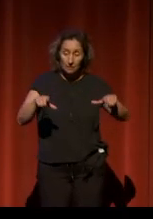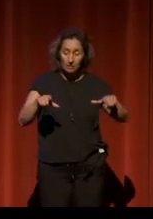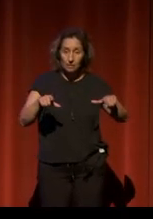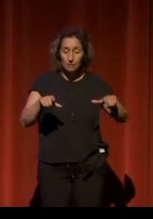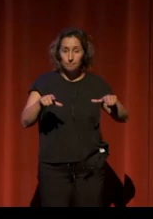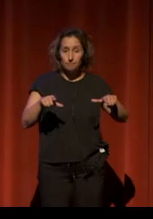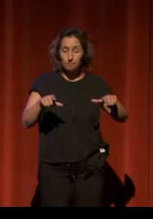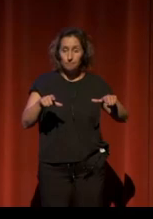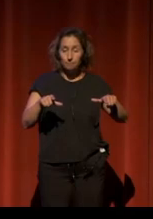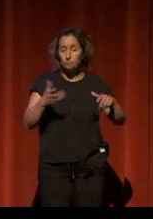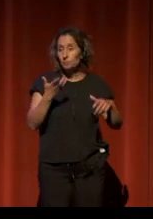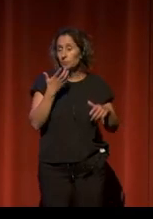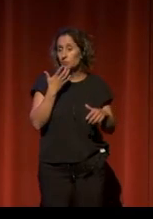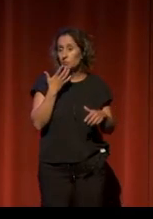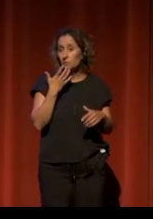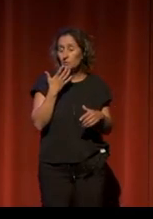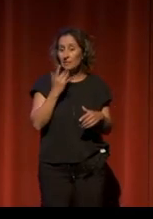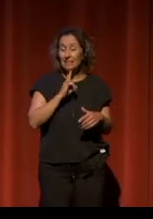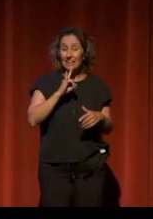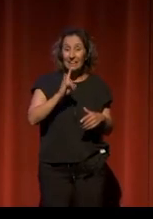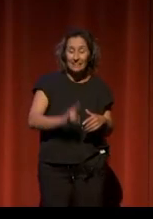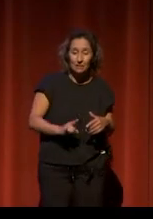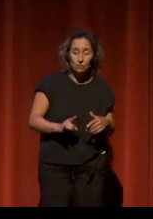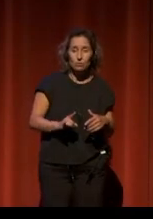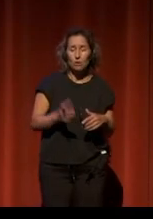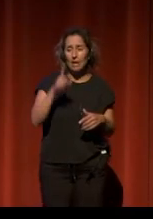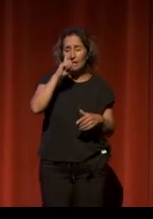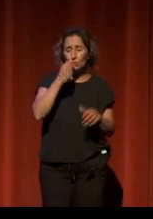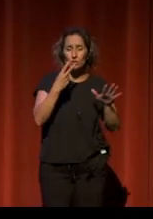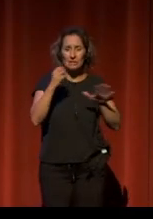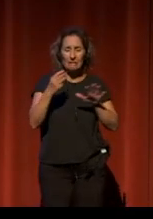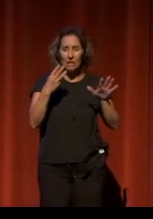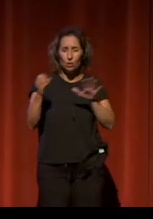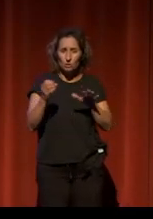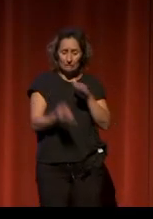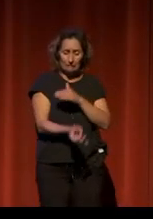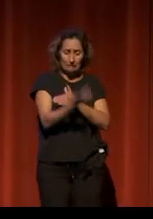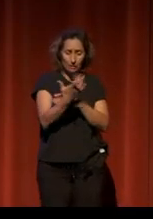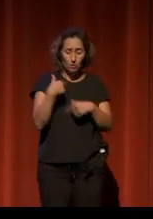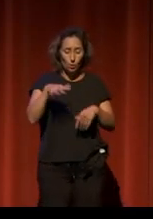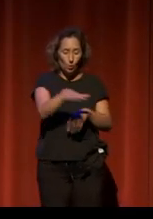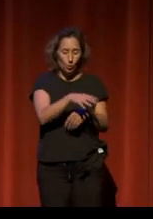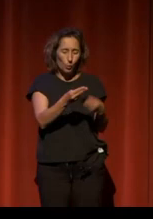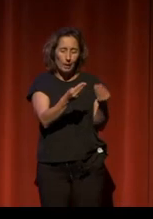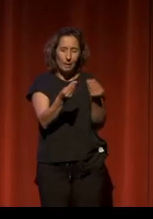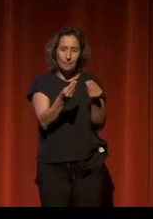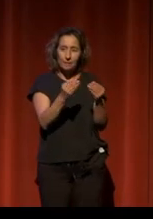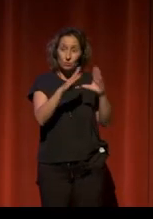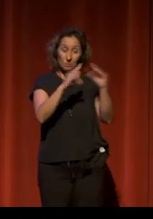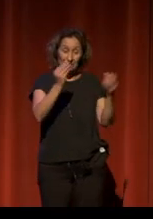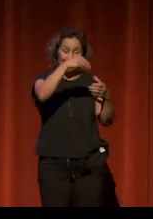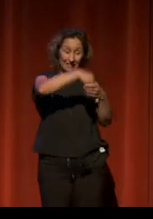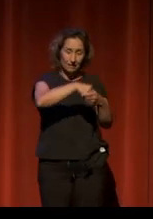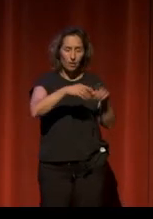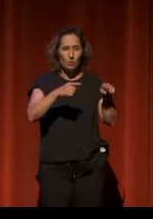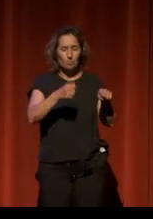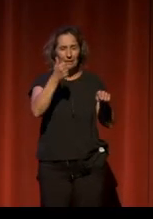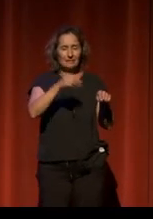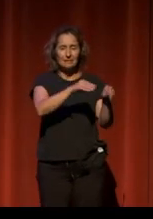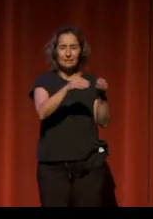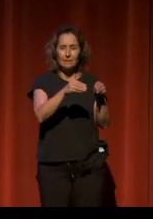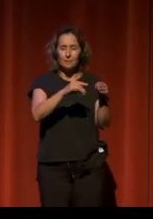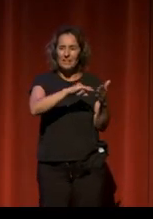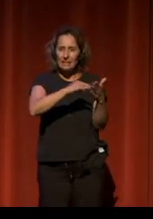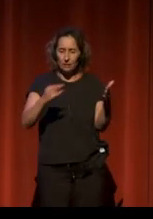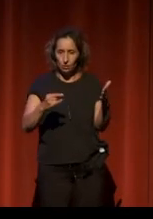laboratorios por ejemplo de electrónica del mit en los años 70 80 ambientes universitarios eh técnicos etcétera